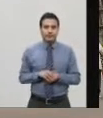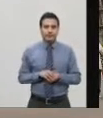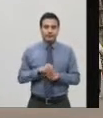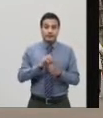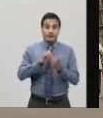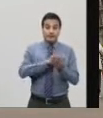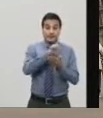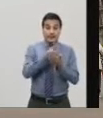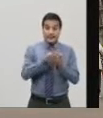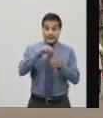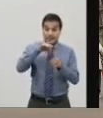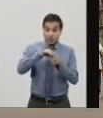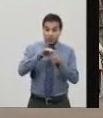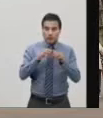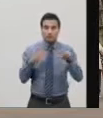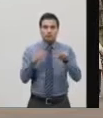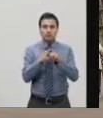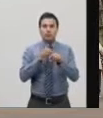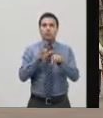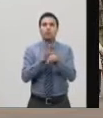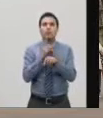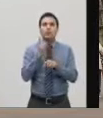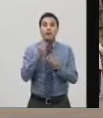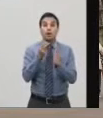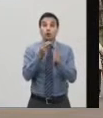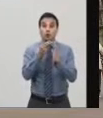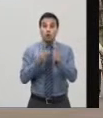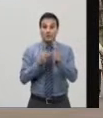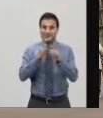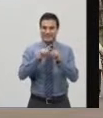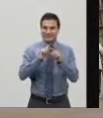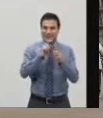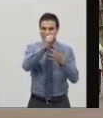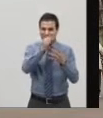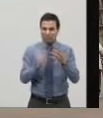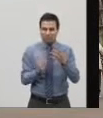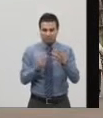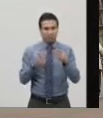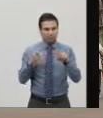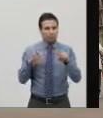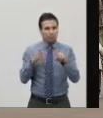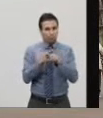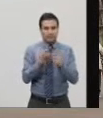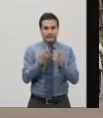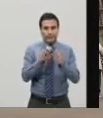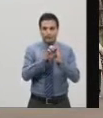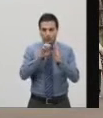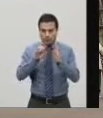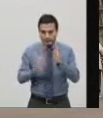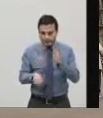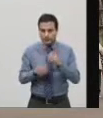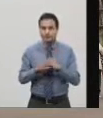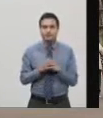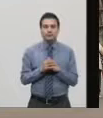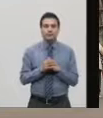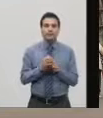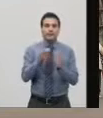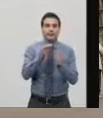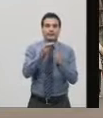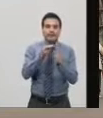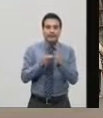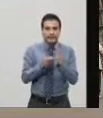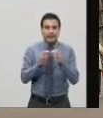que se vulneran diversas disposiciones normativas y principios jurídicos electorales, como lo son el principio